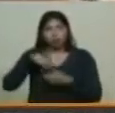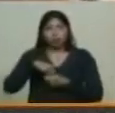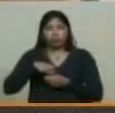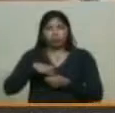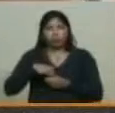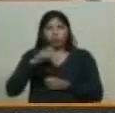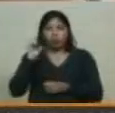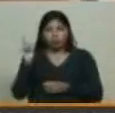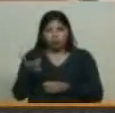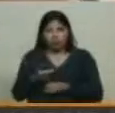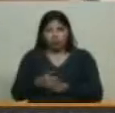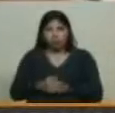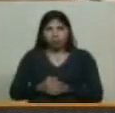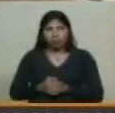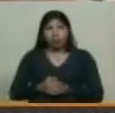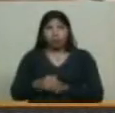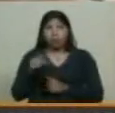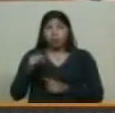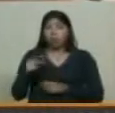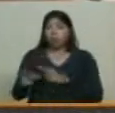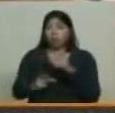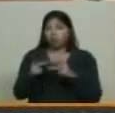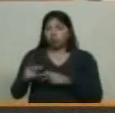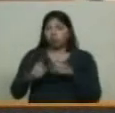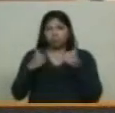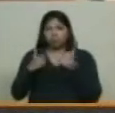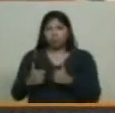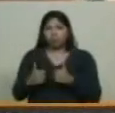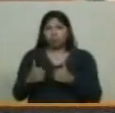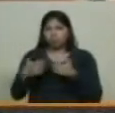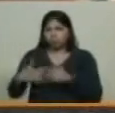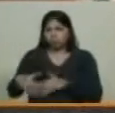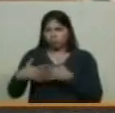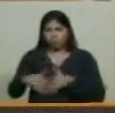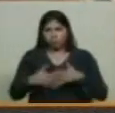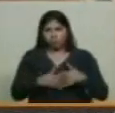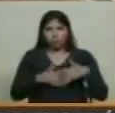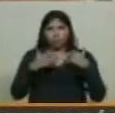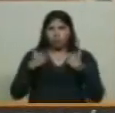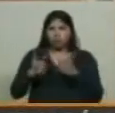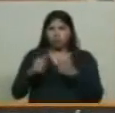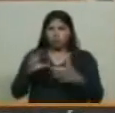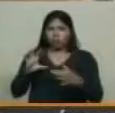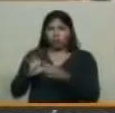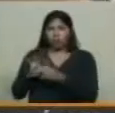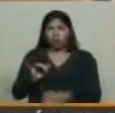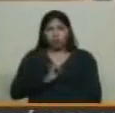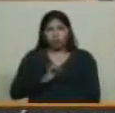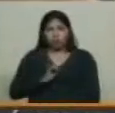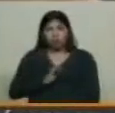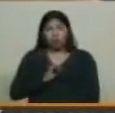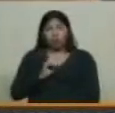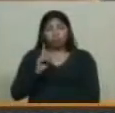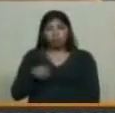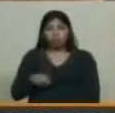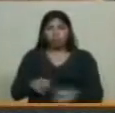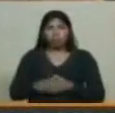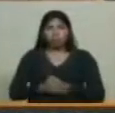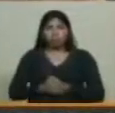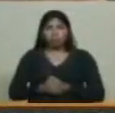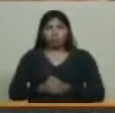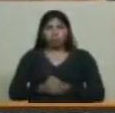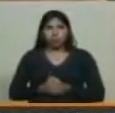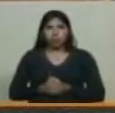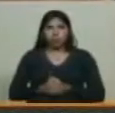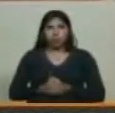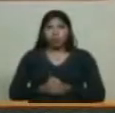la población produzca, donde tengamos un sector industrial identificado con nuestras tradiciones y rescatando el valor de ser de Guarenas. Venimos